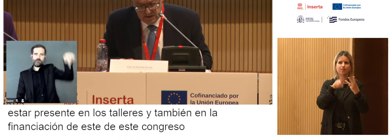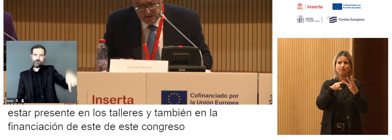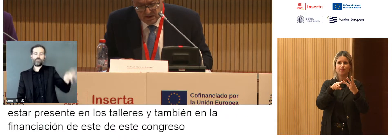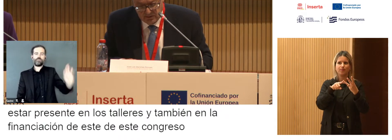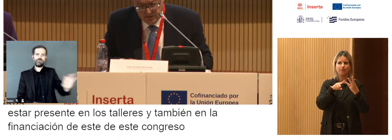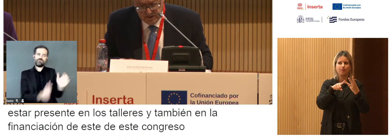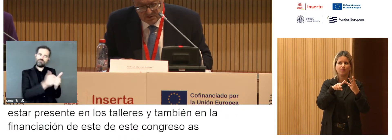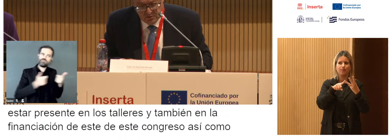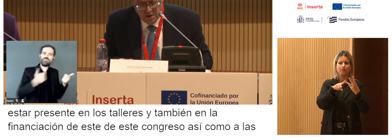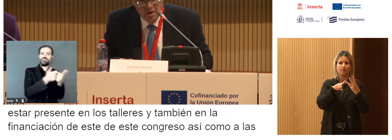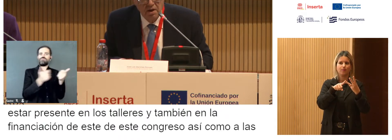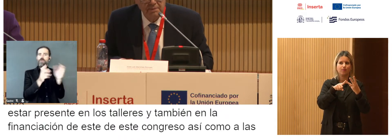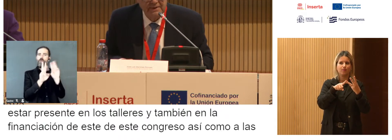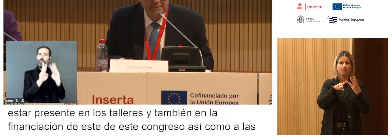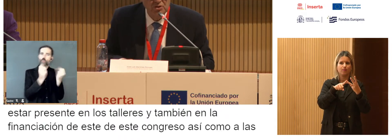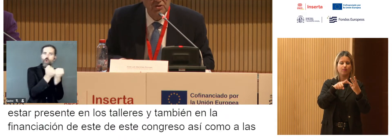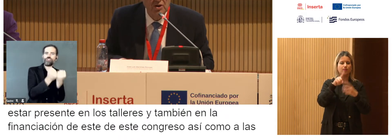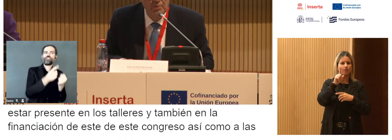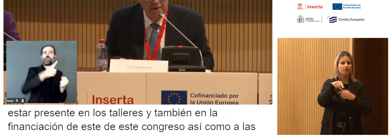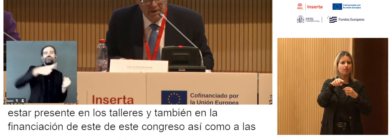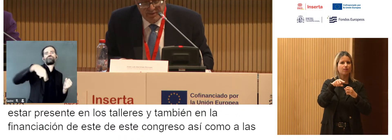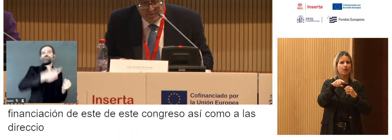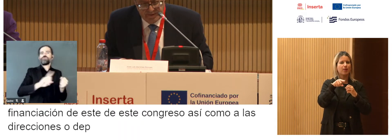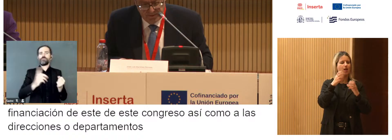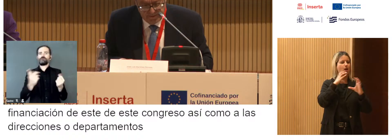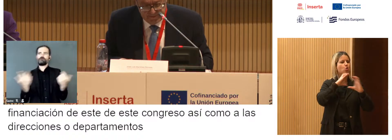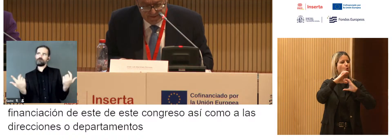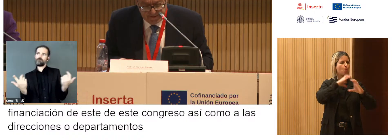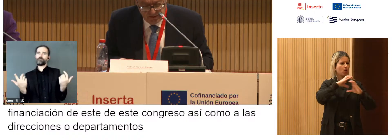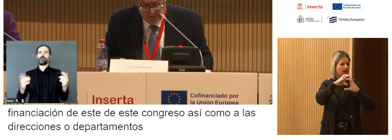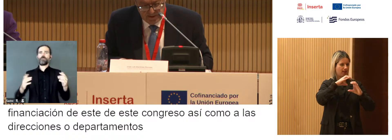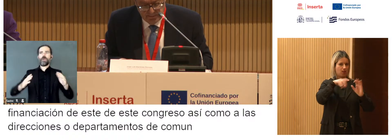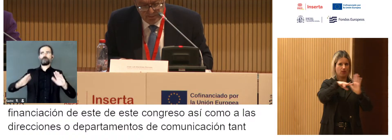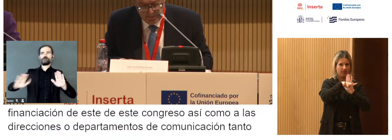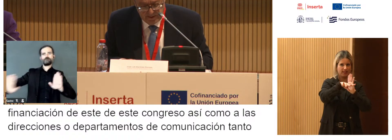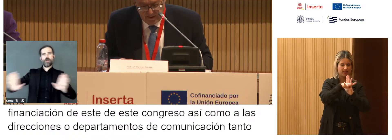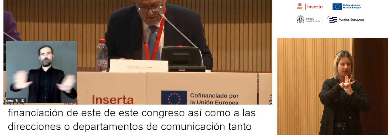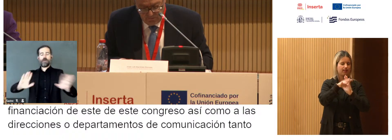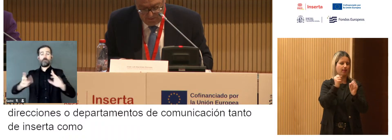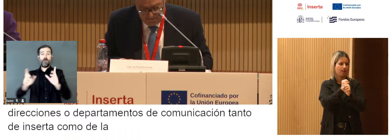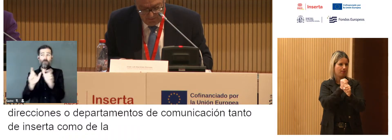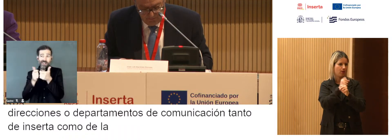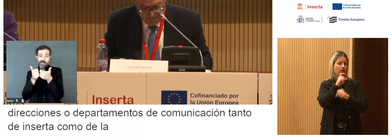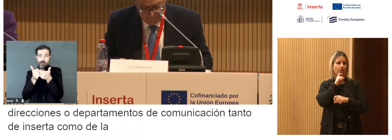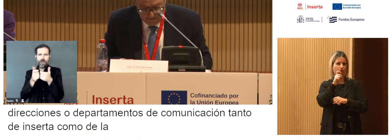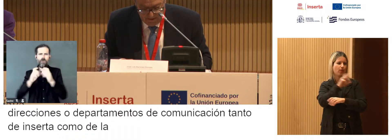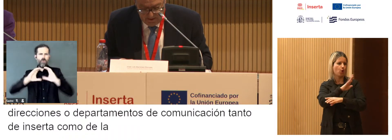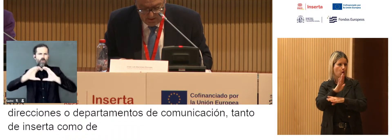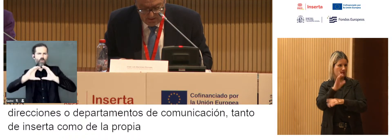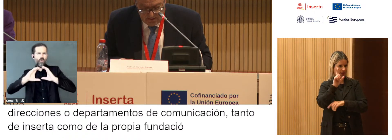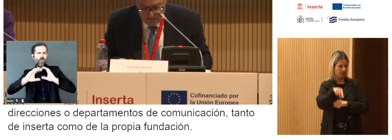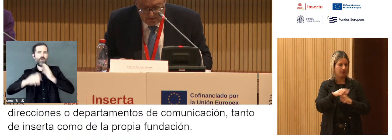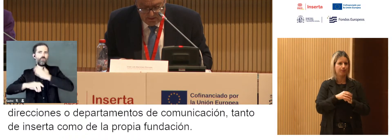las direcciones o departamentos de comunicación, tanto de Inserta como de la propia Fundación 11.